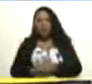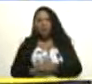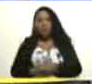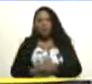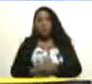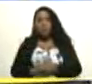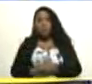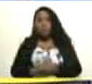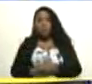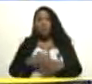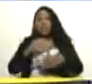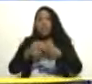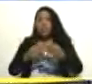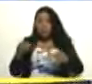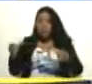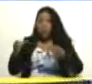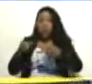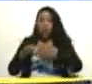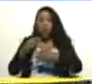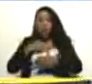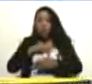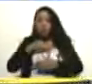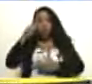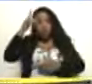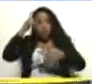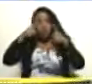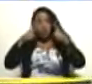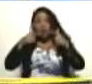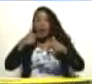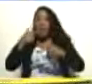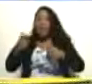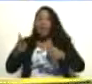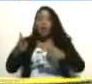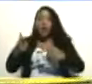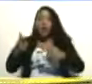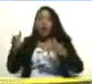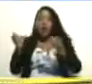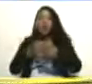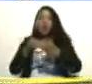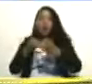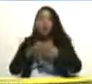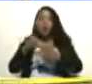Tuvimos una reunión con el comandante Chávez y el comandante Chávez le dijo al famoso comando Ayacucho.